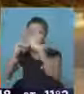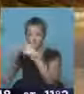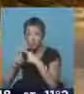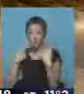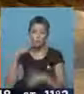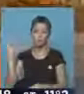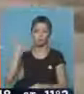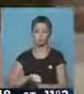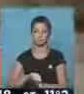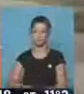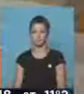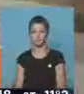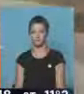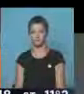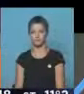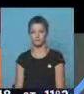hiperconectado.